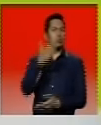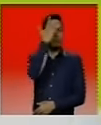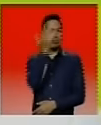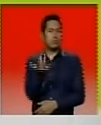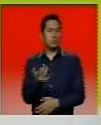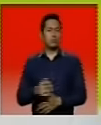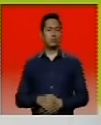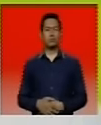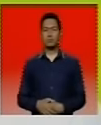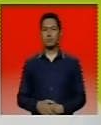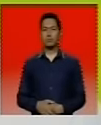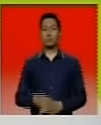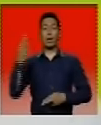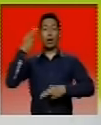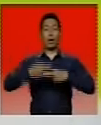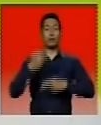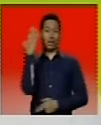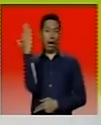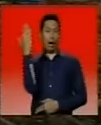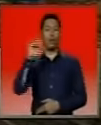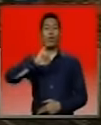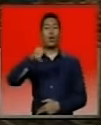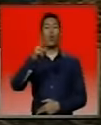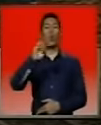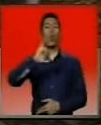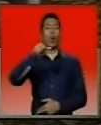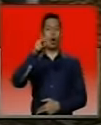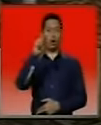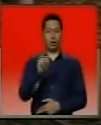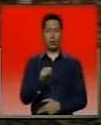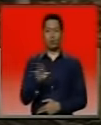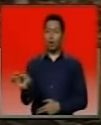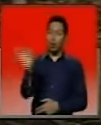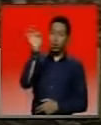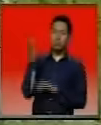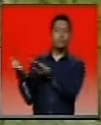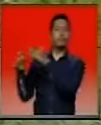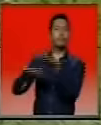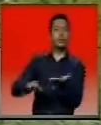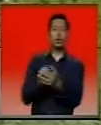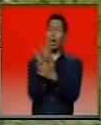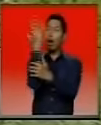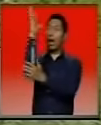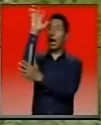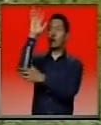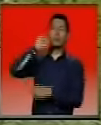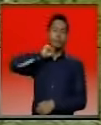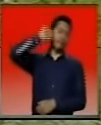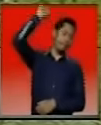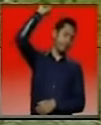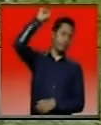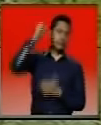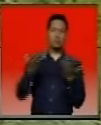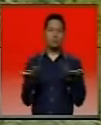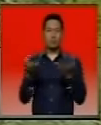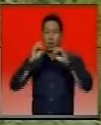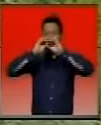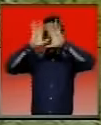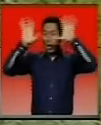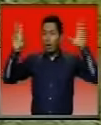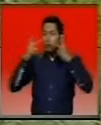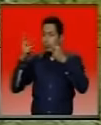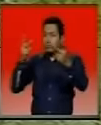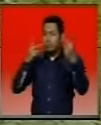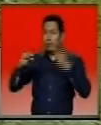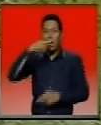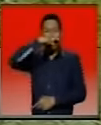El exalcalde de Juján, Jorge Yoyo Herrera, lo encontraron muerto, colgado de un árbol, en horas de la mañana en la finca La Corbata del